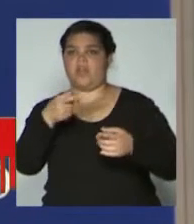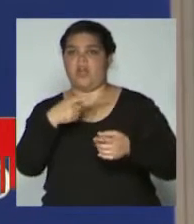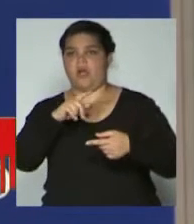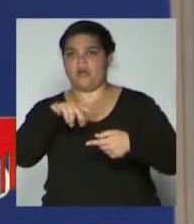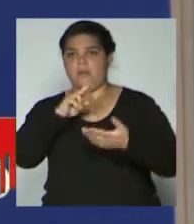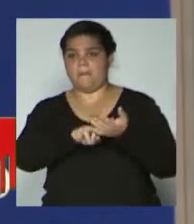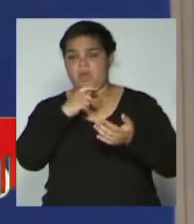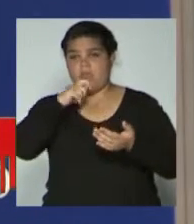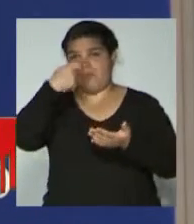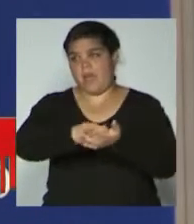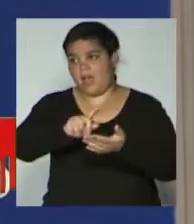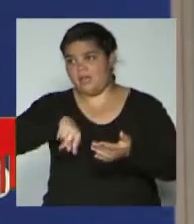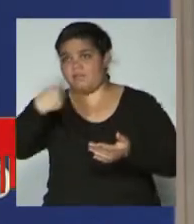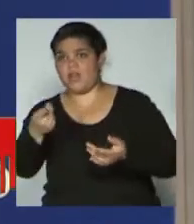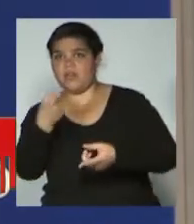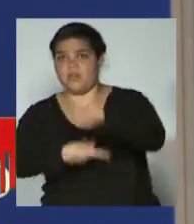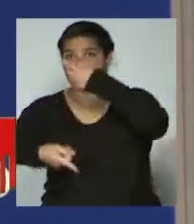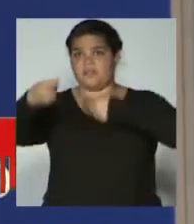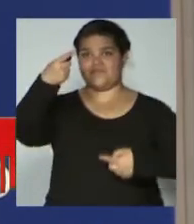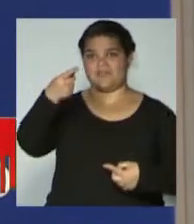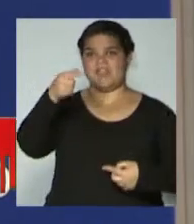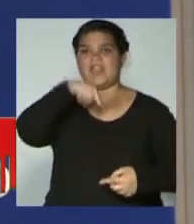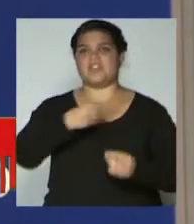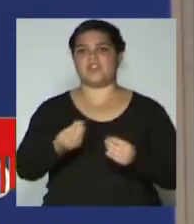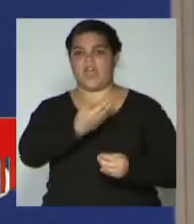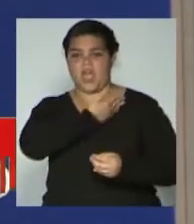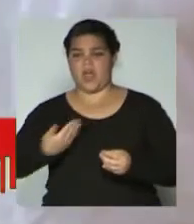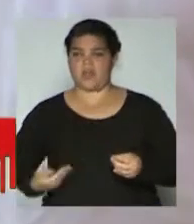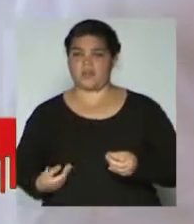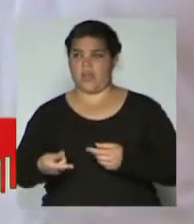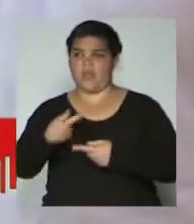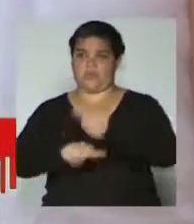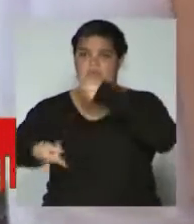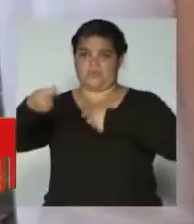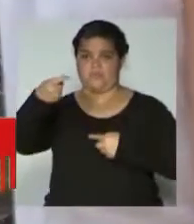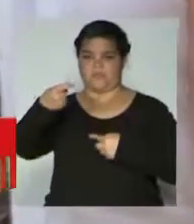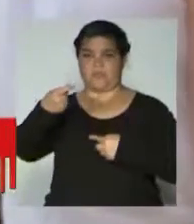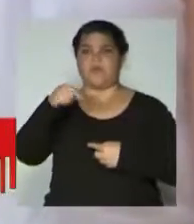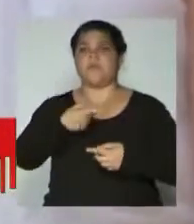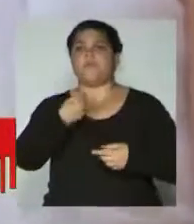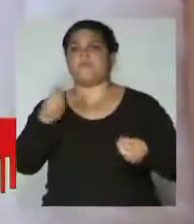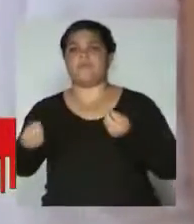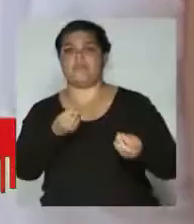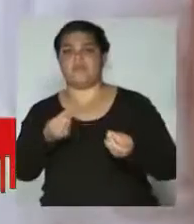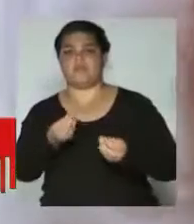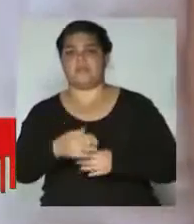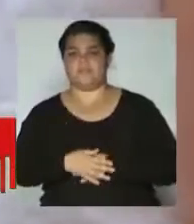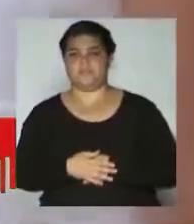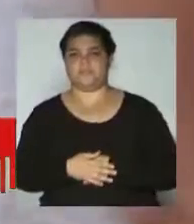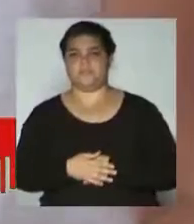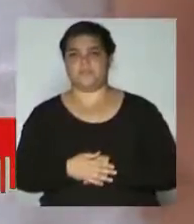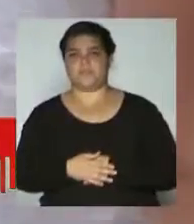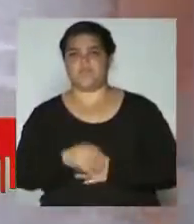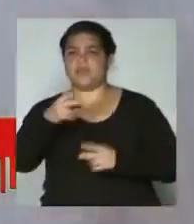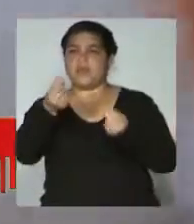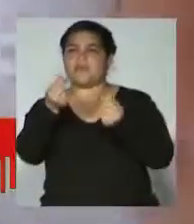Claro, no retorna al sector privado, sino que retorna al Estado. Pero de alguna forma es un